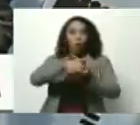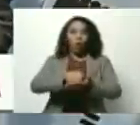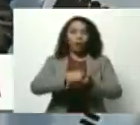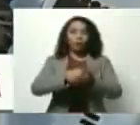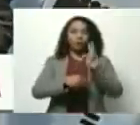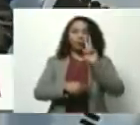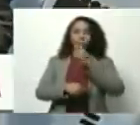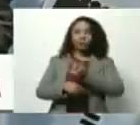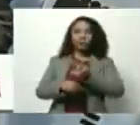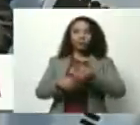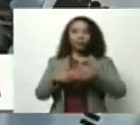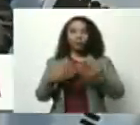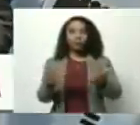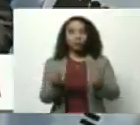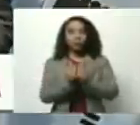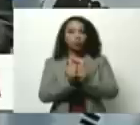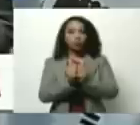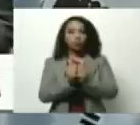tiene que ver con